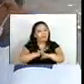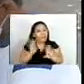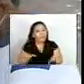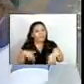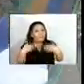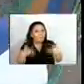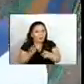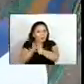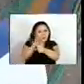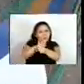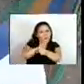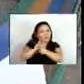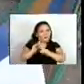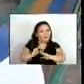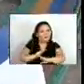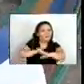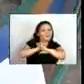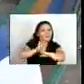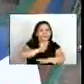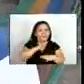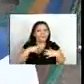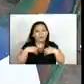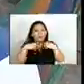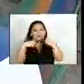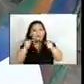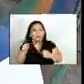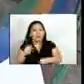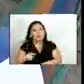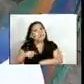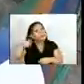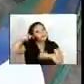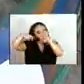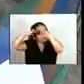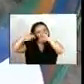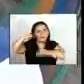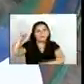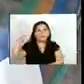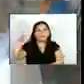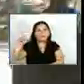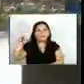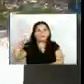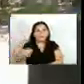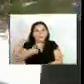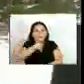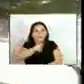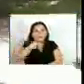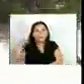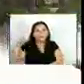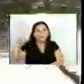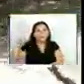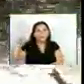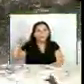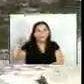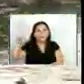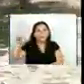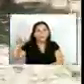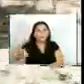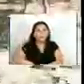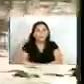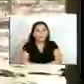pandemia no complique su salud. Con imágenes de Juan Castellanos, Tatiana Funes, Noticiero Hechos.